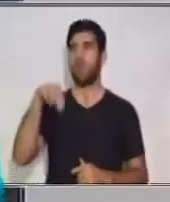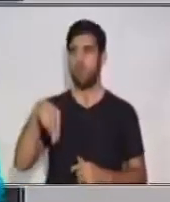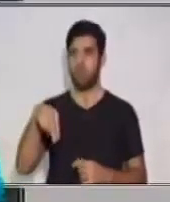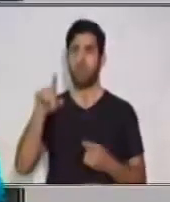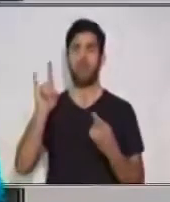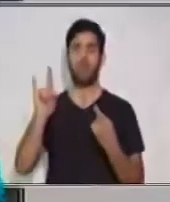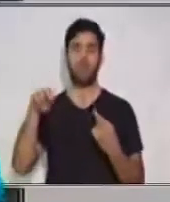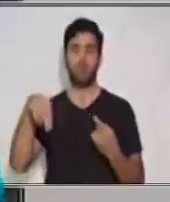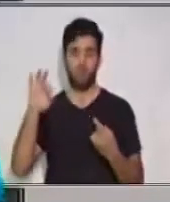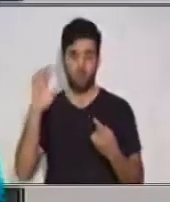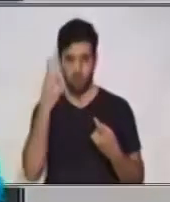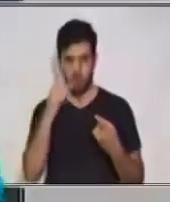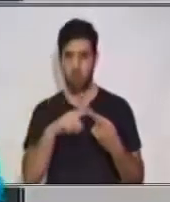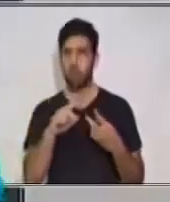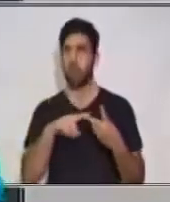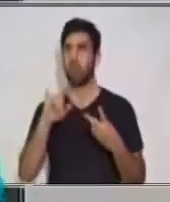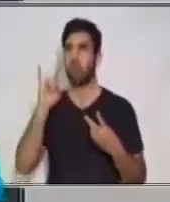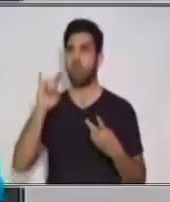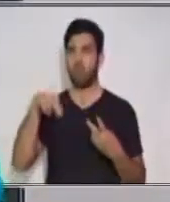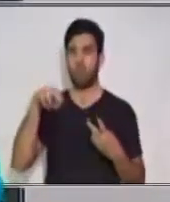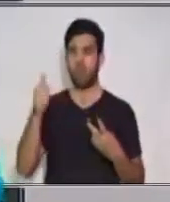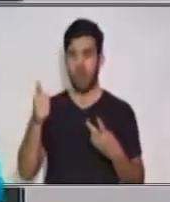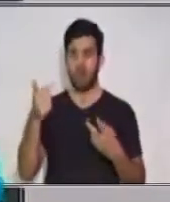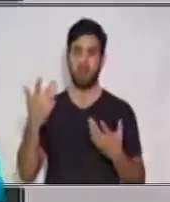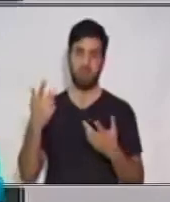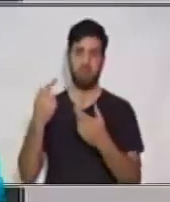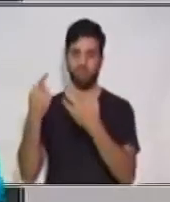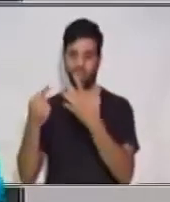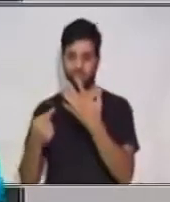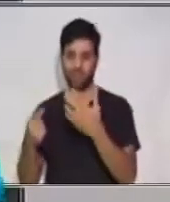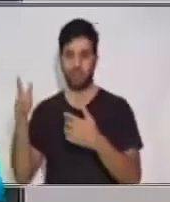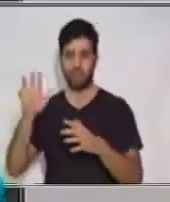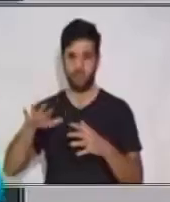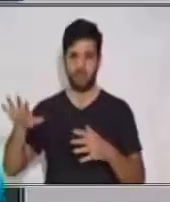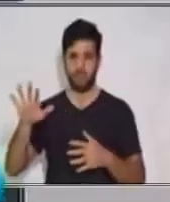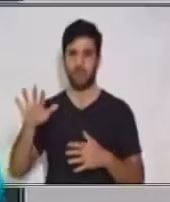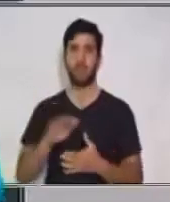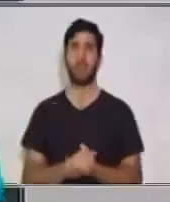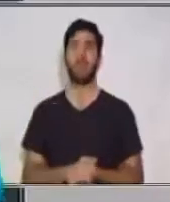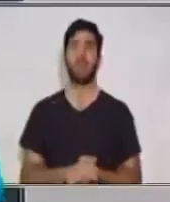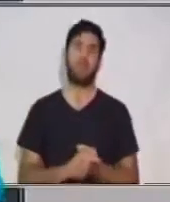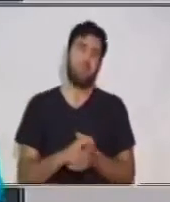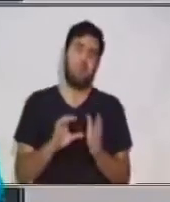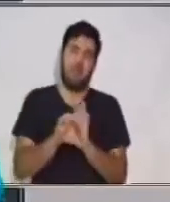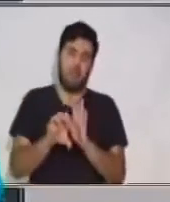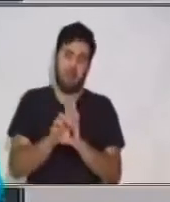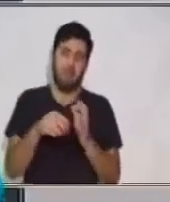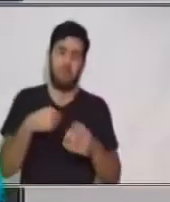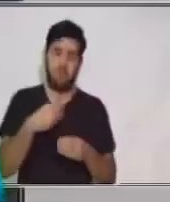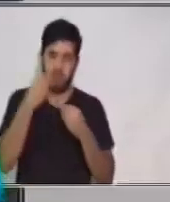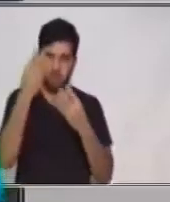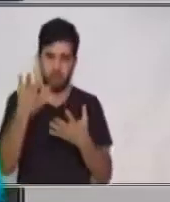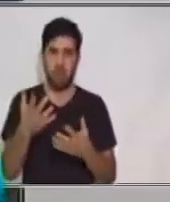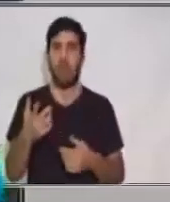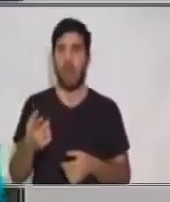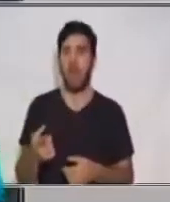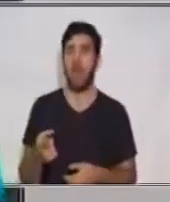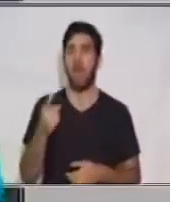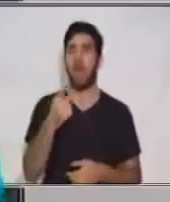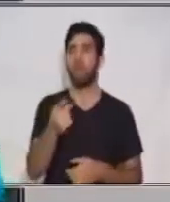hablar unos, unas. Y en este caso, si ponemos de ejemplo, podemos decir unos